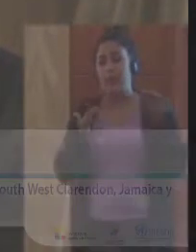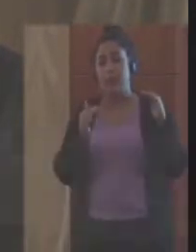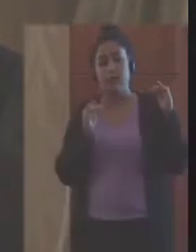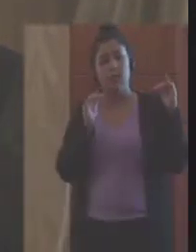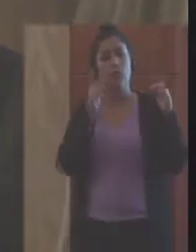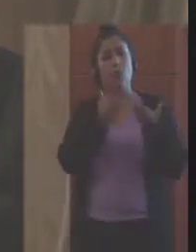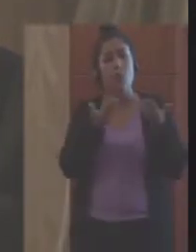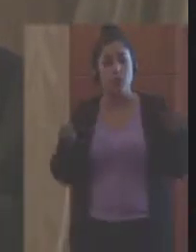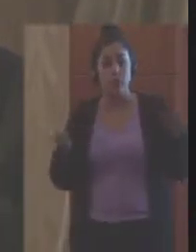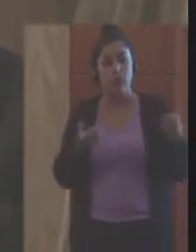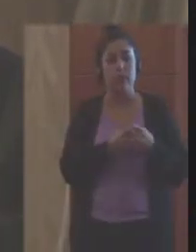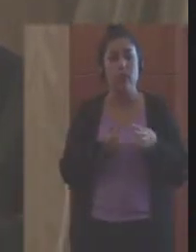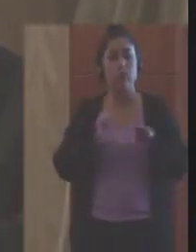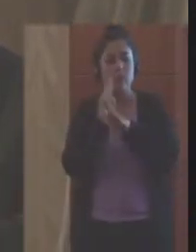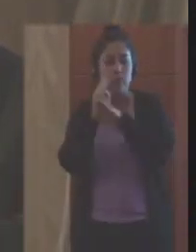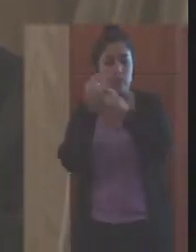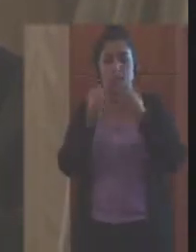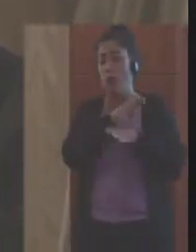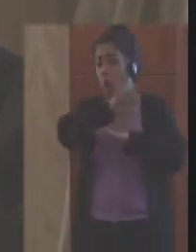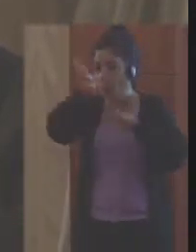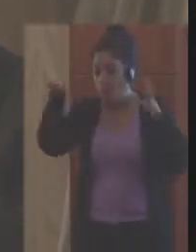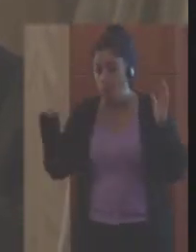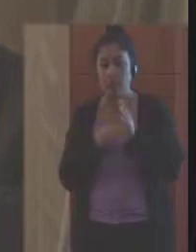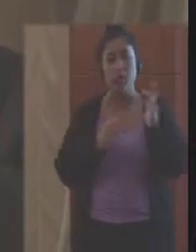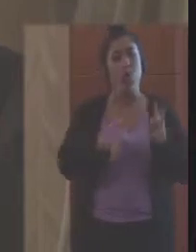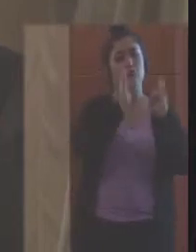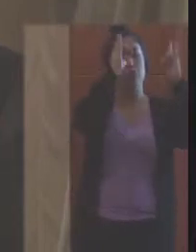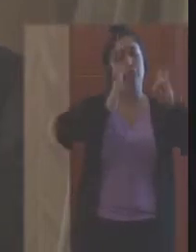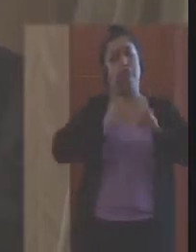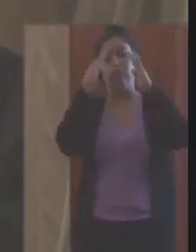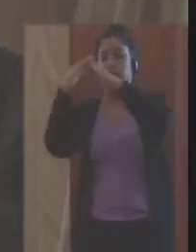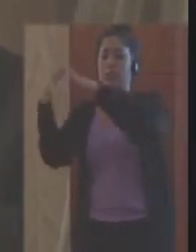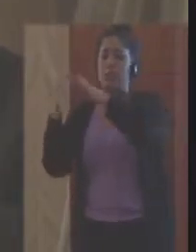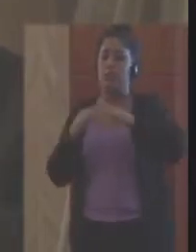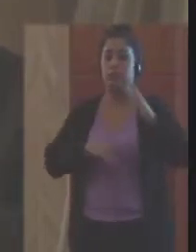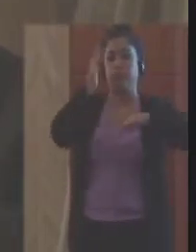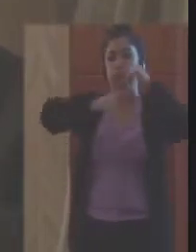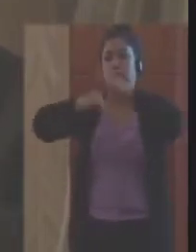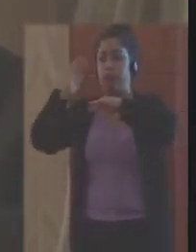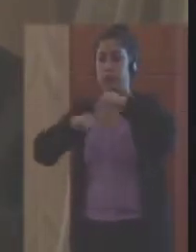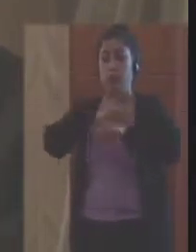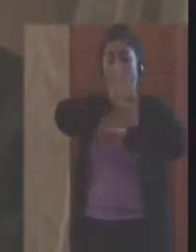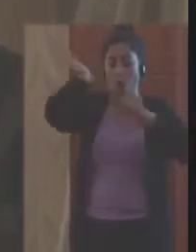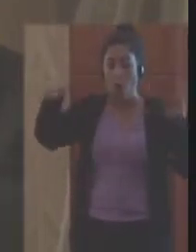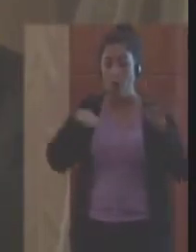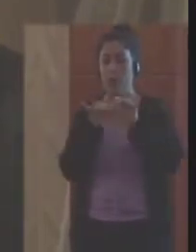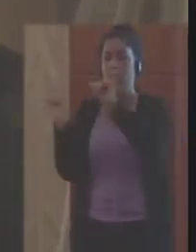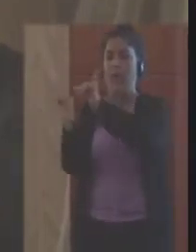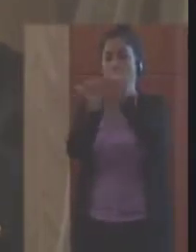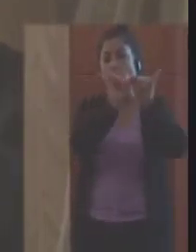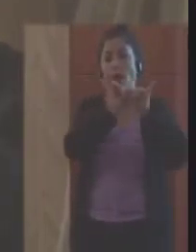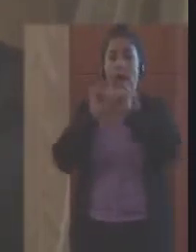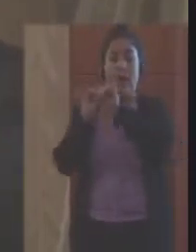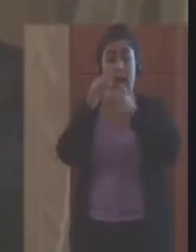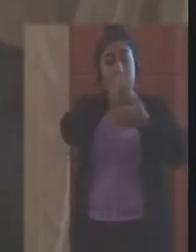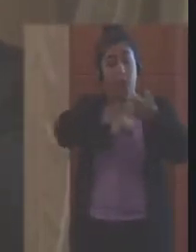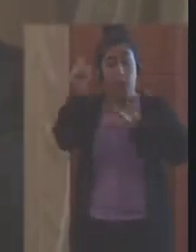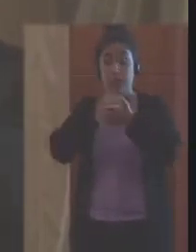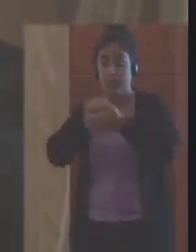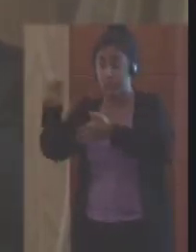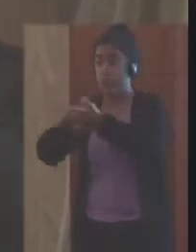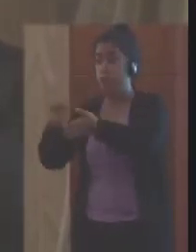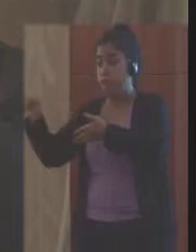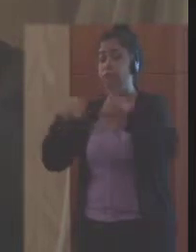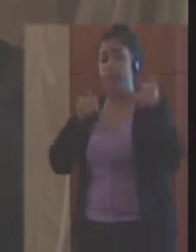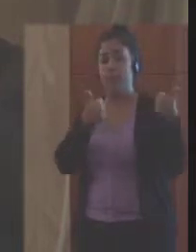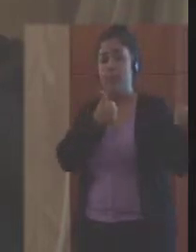construcción through de a process todas las to be edificaciones, approved. So they are submitted por to the ejemplo, local authorities, pasen por un and they are proceso de sent to the various aprobación que se lo agencies envía a